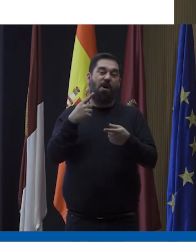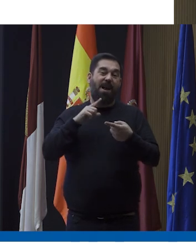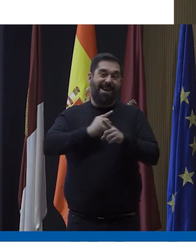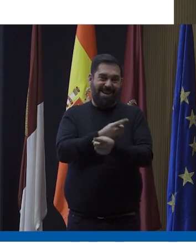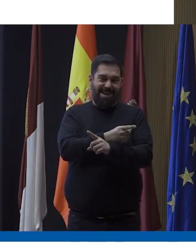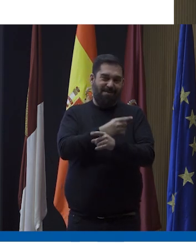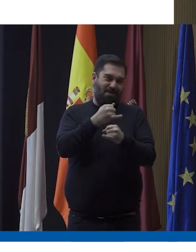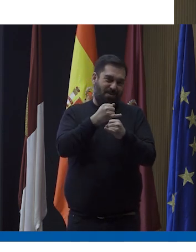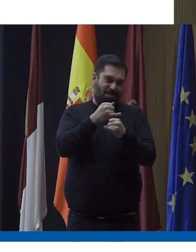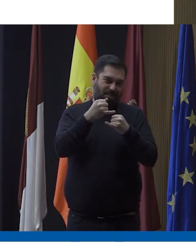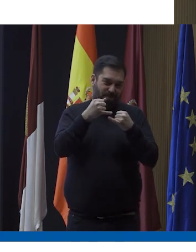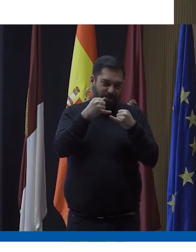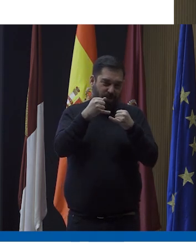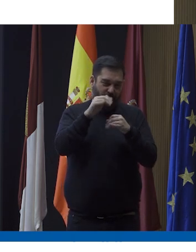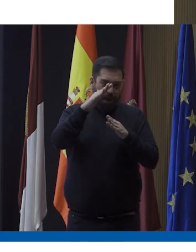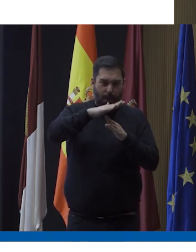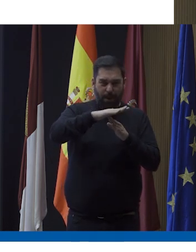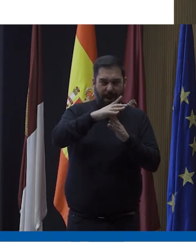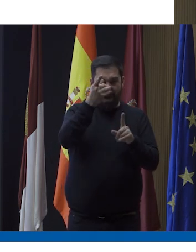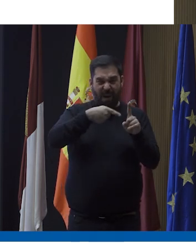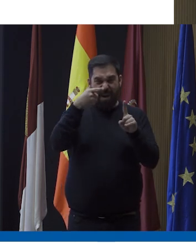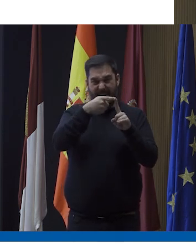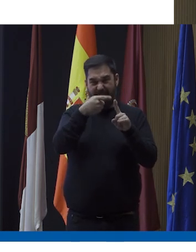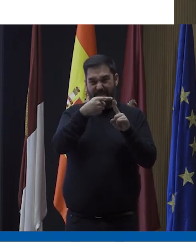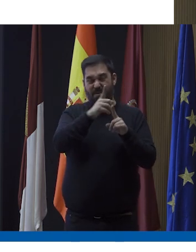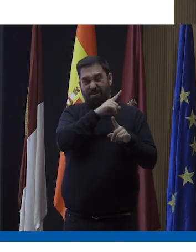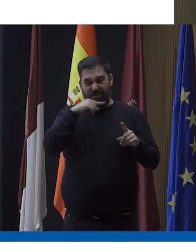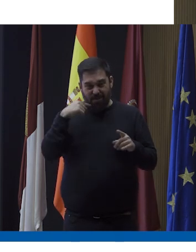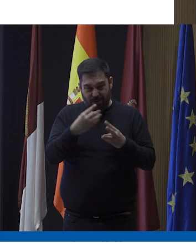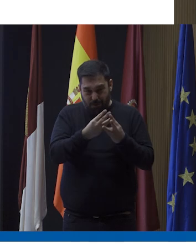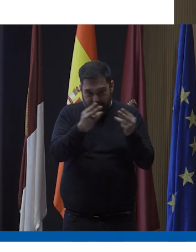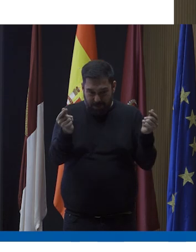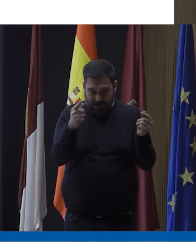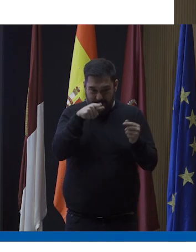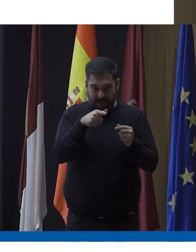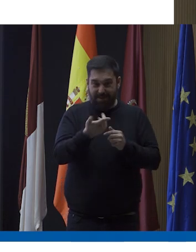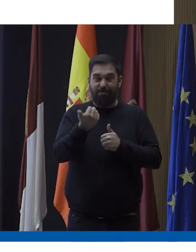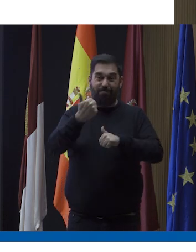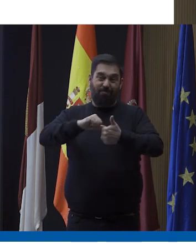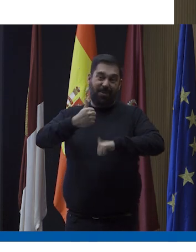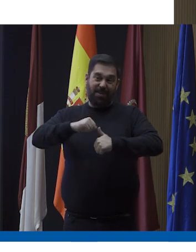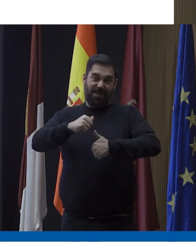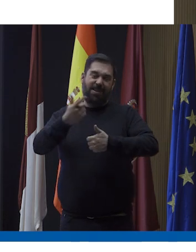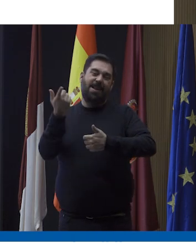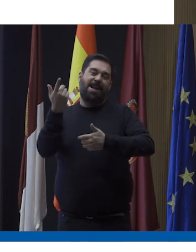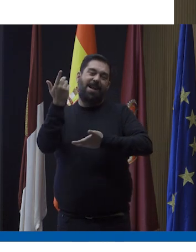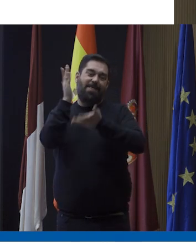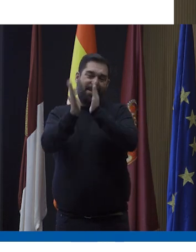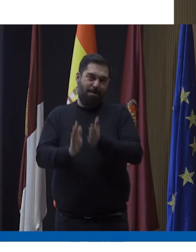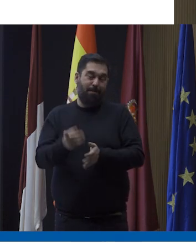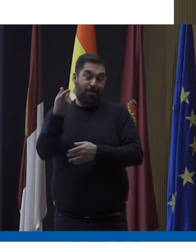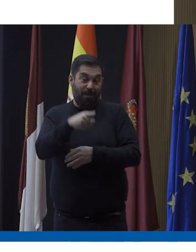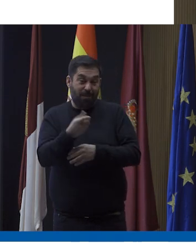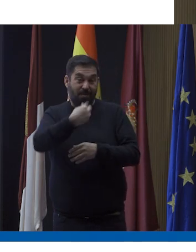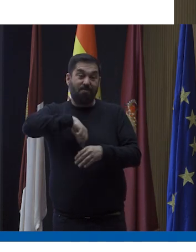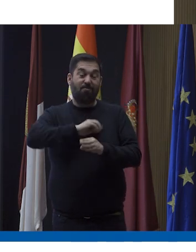dormirlos para que no noten dolor, no transmitan dolor. Y por último, el tratamiento quirúrgico, que no lo hacemos nosotros, pero sí que tenemos que estar